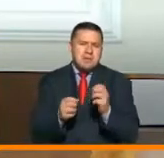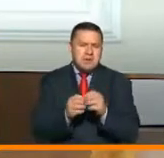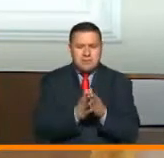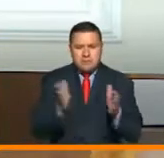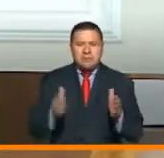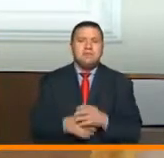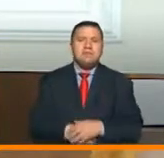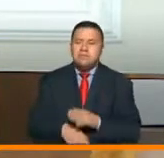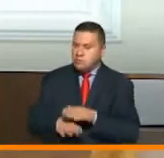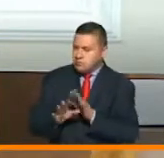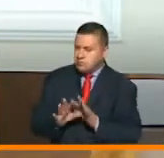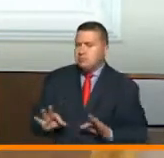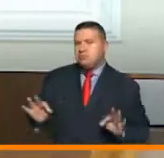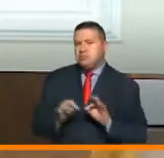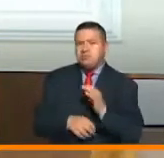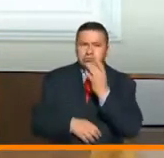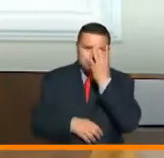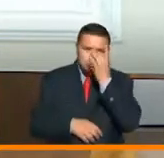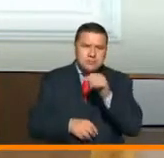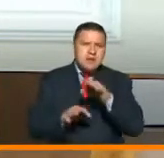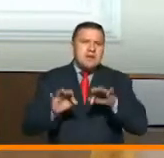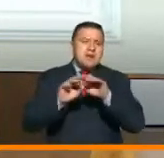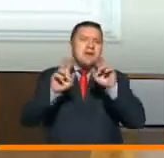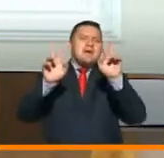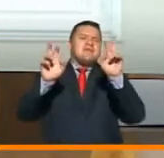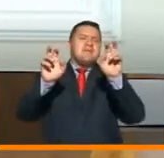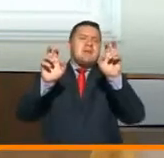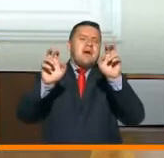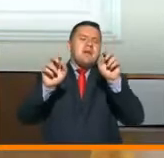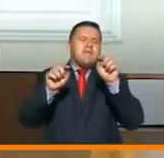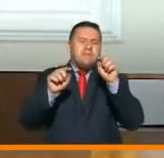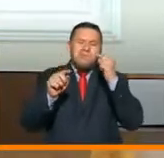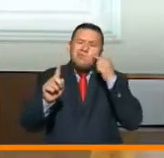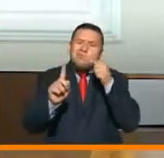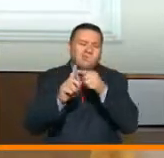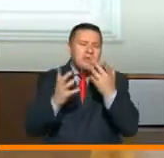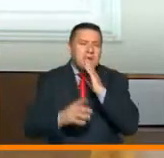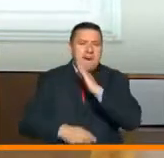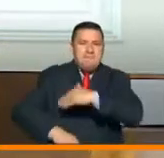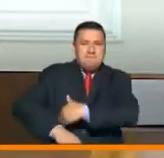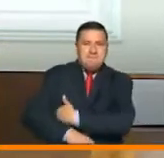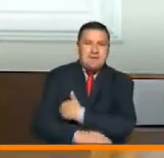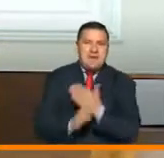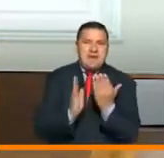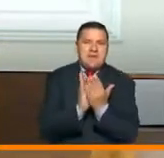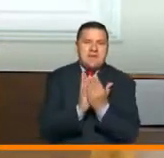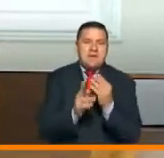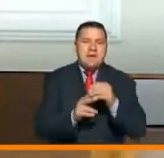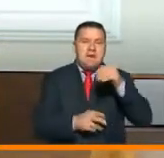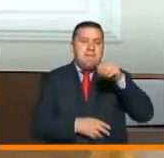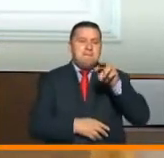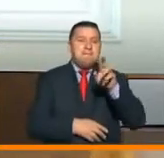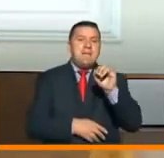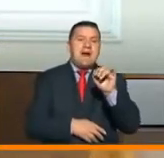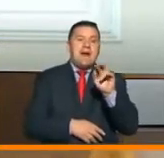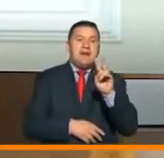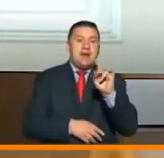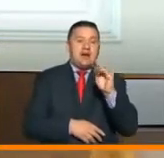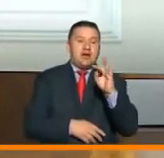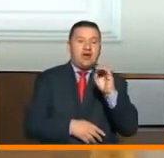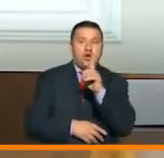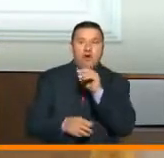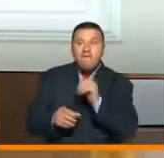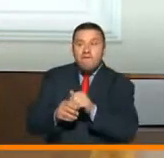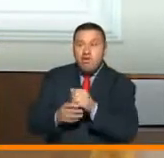extenderlo. Y muy importante porque uno de los temas que también queremos tratar hoy es con la ministra de Educación, María Victoria Angulo, para hablar del Fondo de